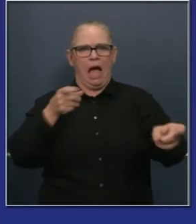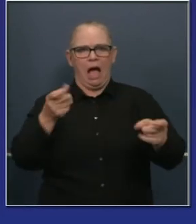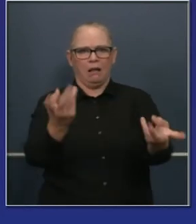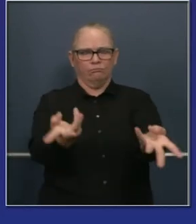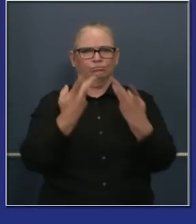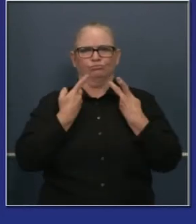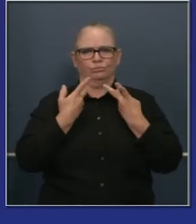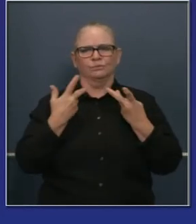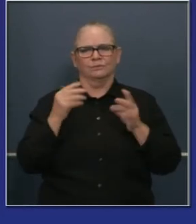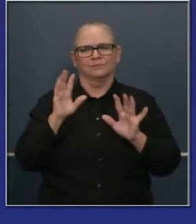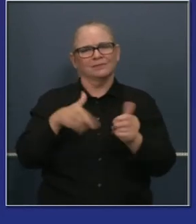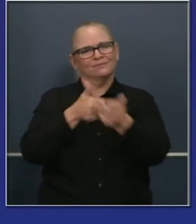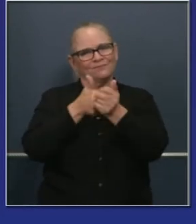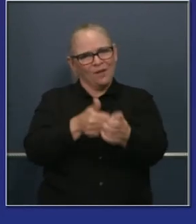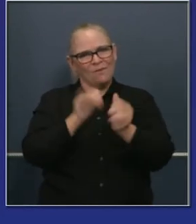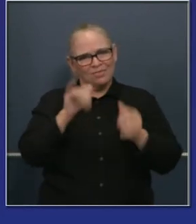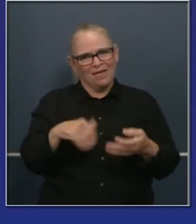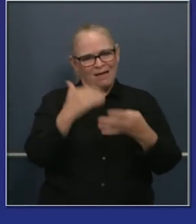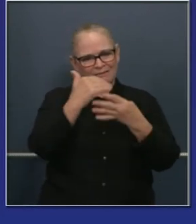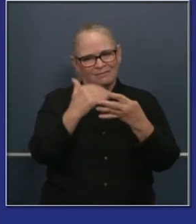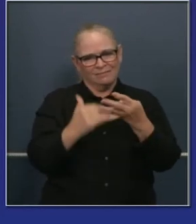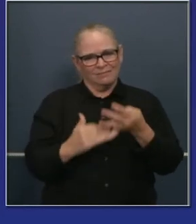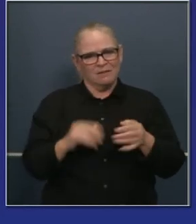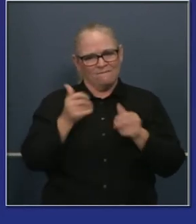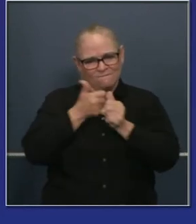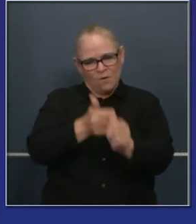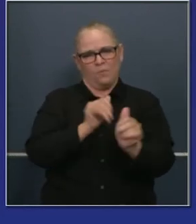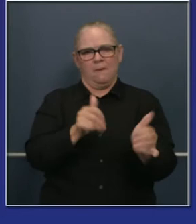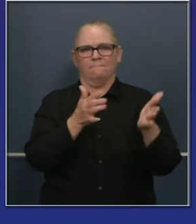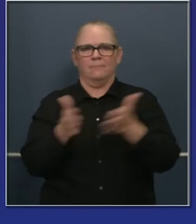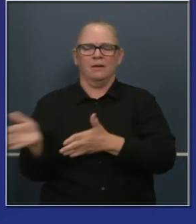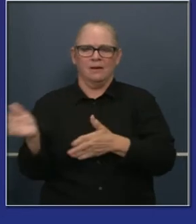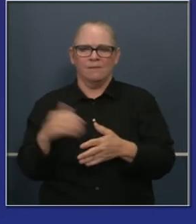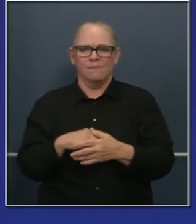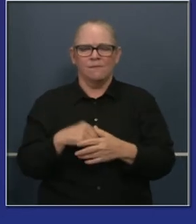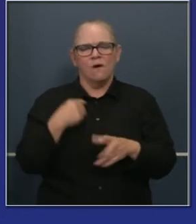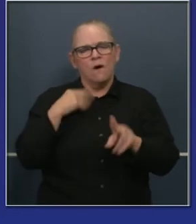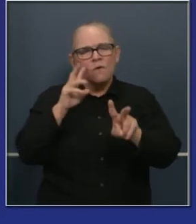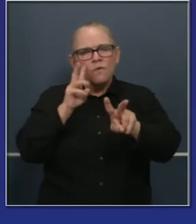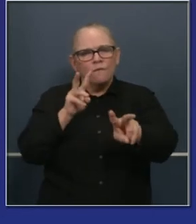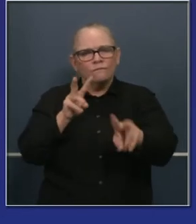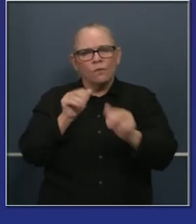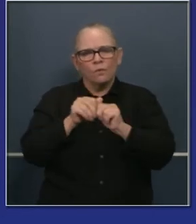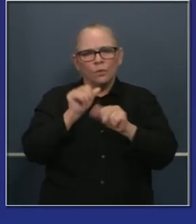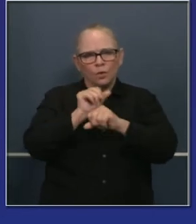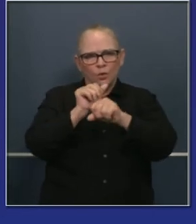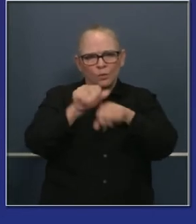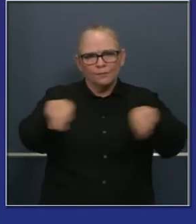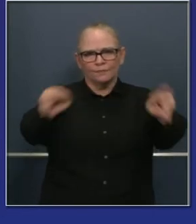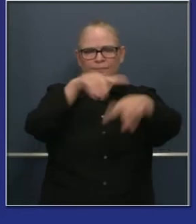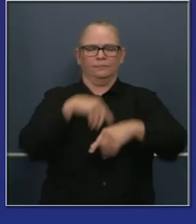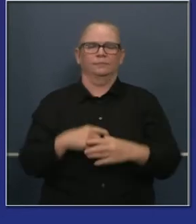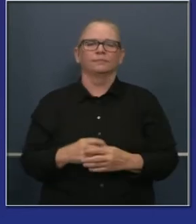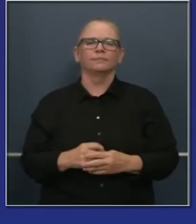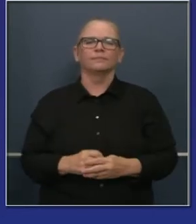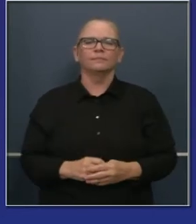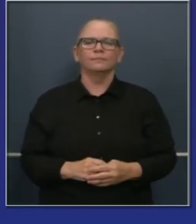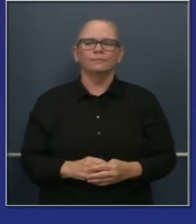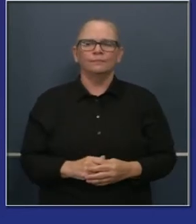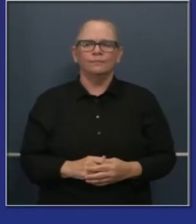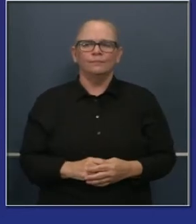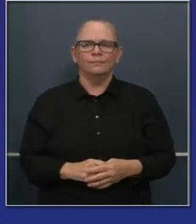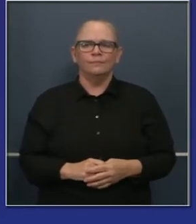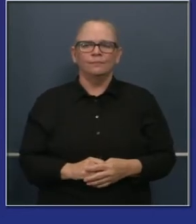bien pensado que hemos creado esperamos entonces seguir presentando las reseñas y como dijo el gobernador estamos llegando